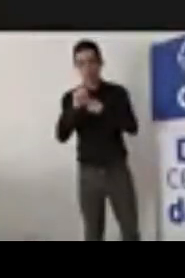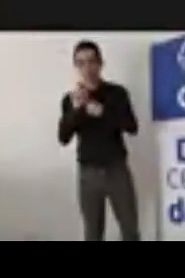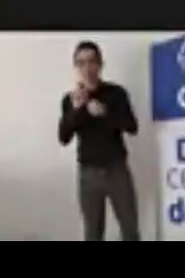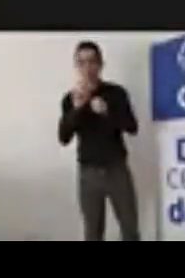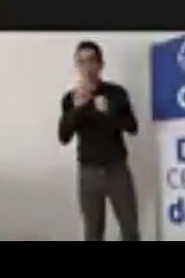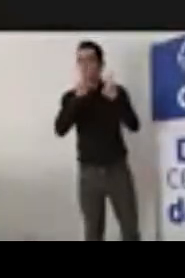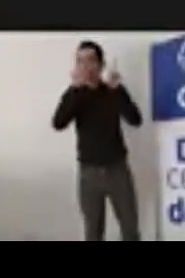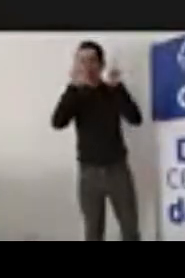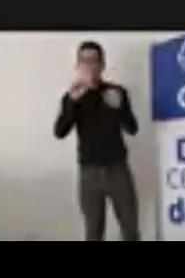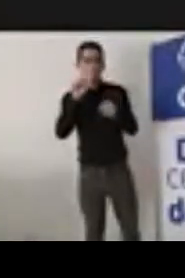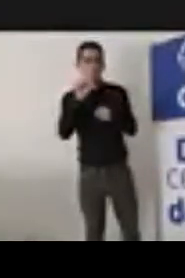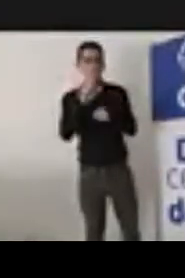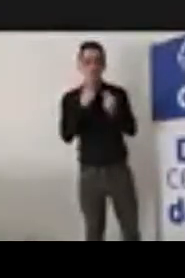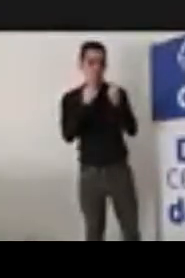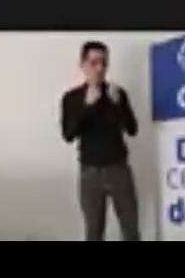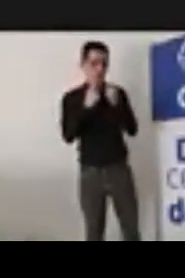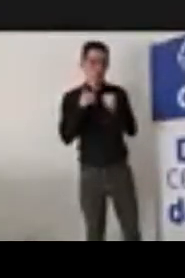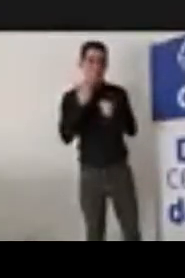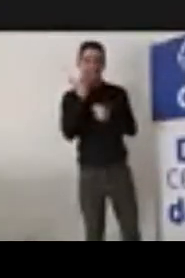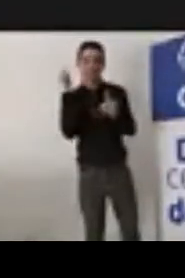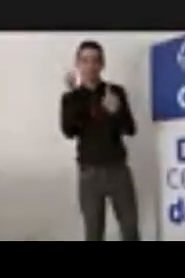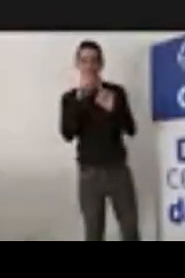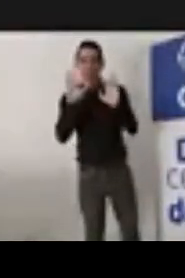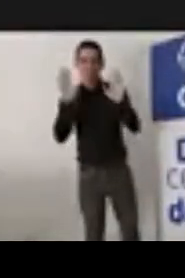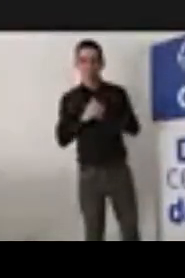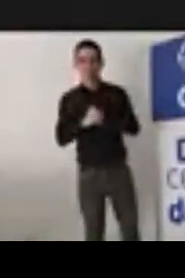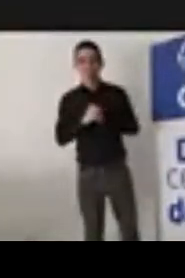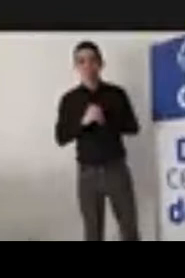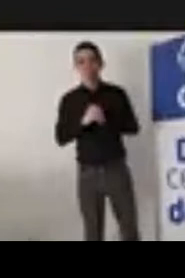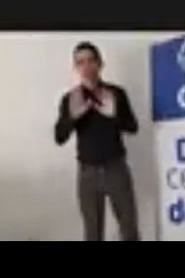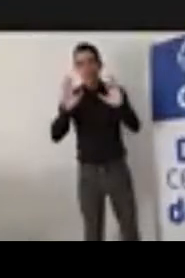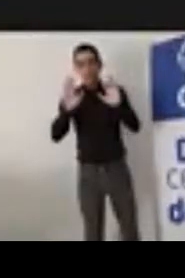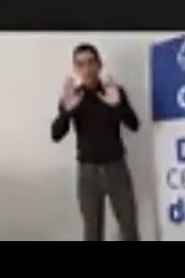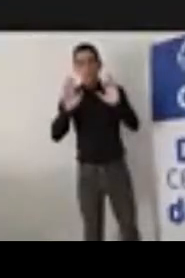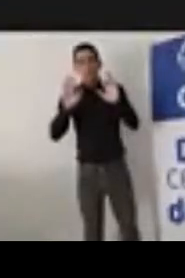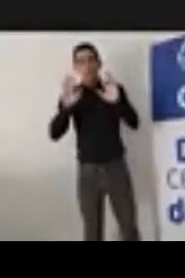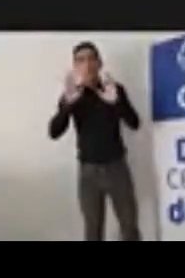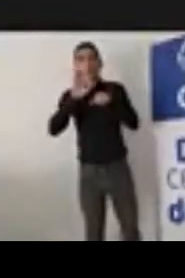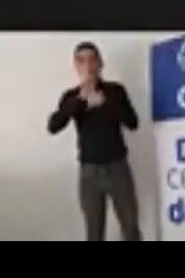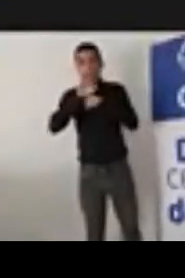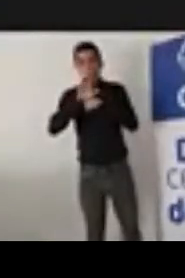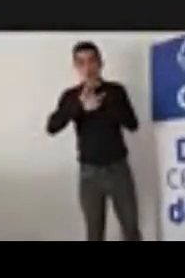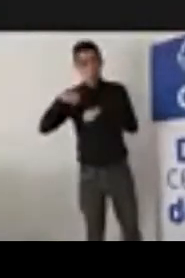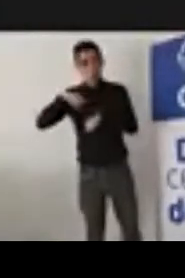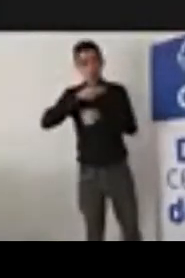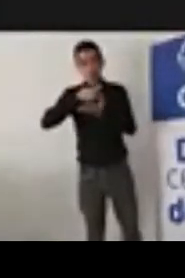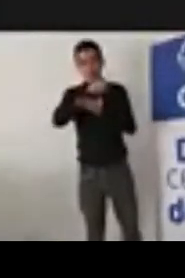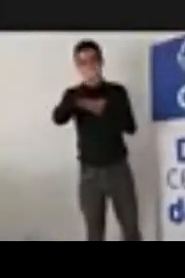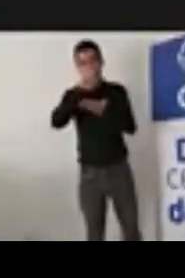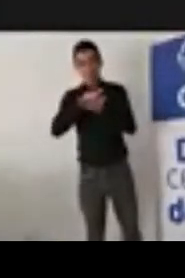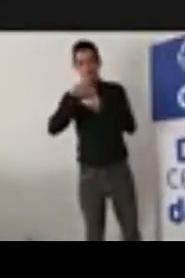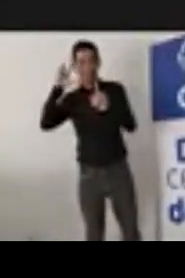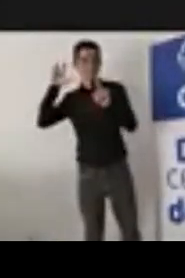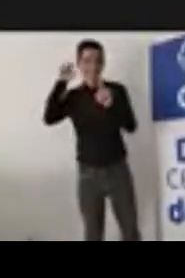países que están presentes, pero en Colombia, con la ley que nosotros logramos sacar adelante hace un par de años, que es la